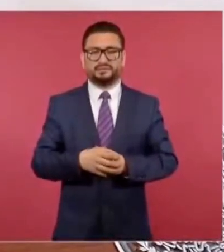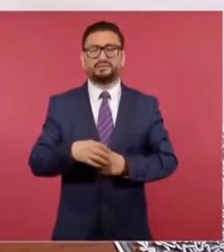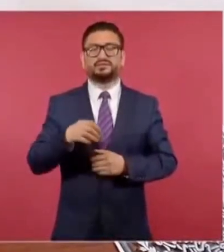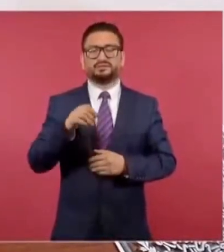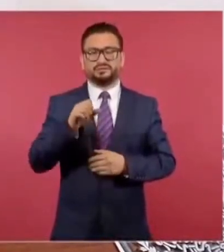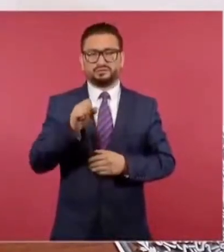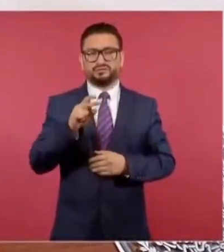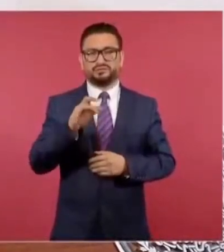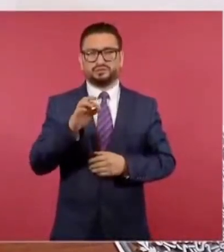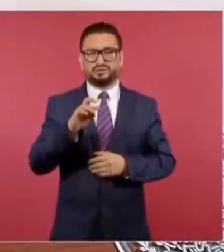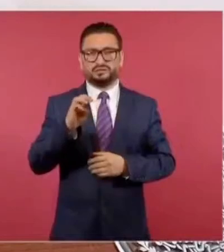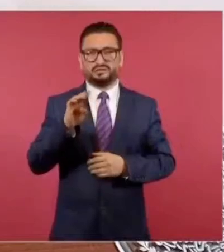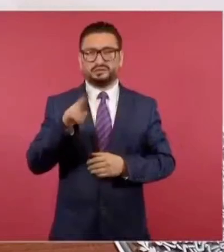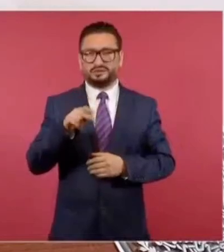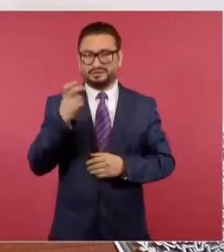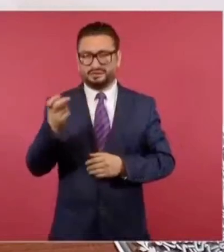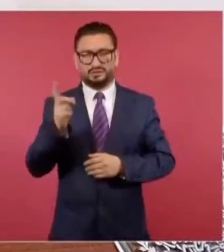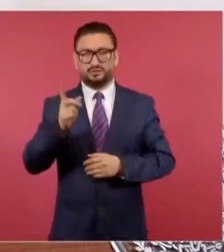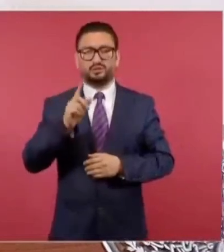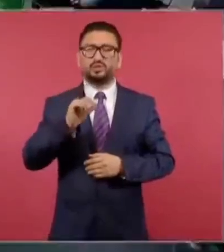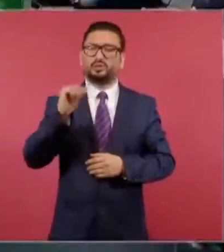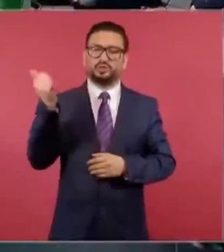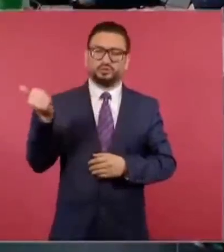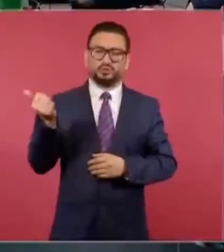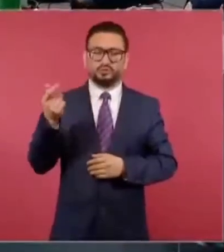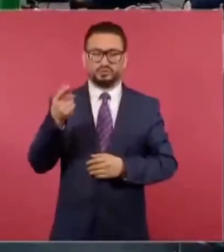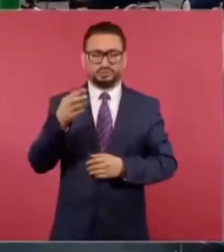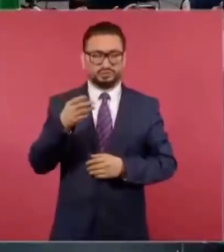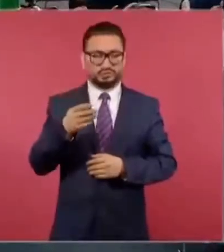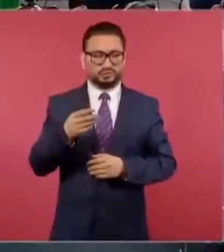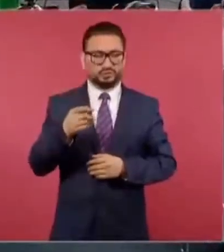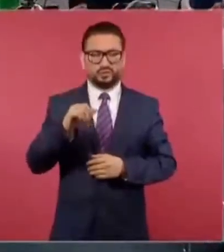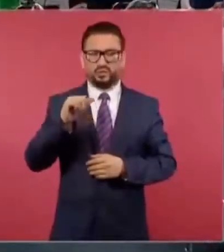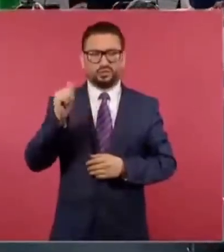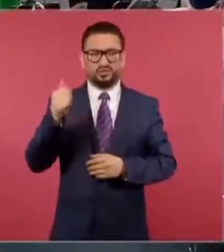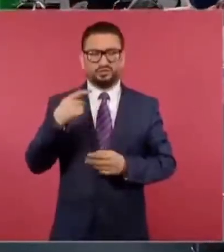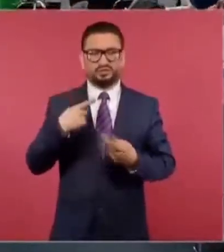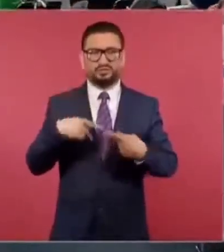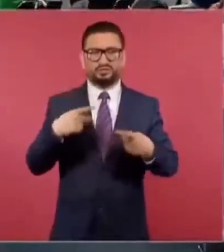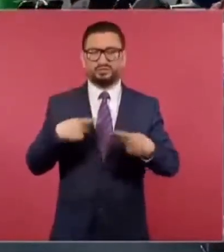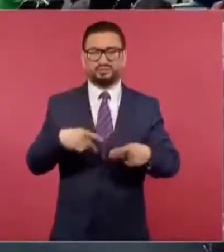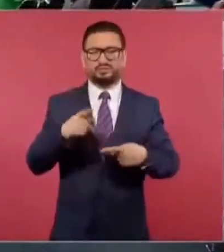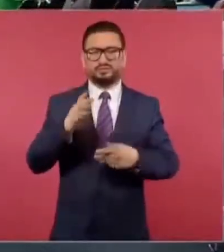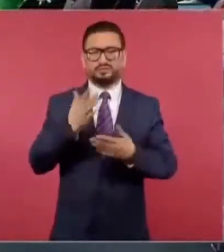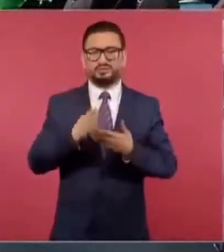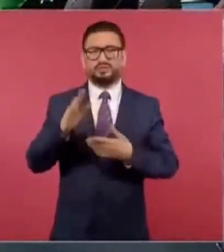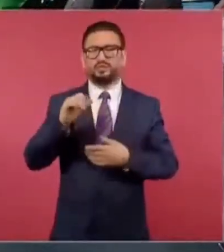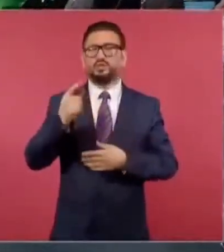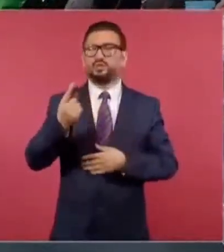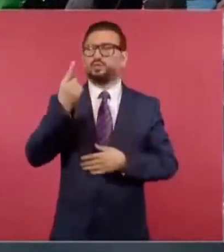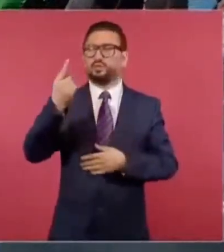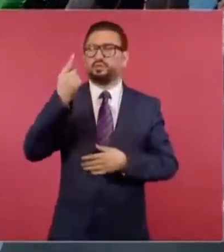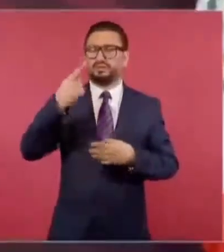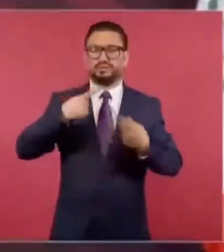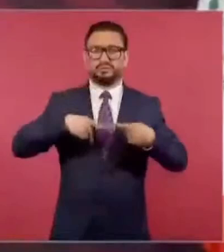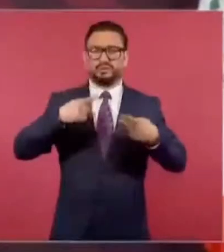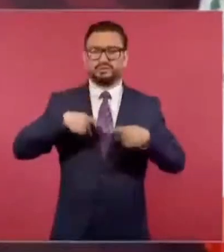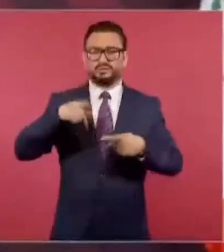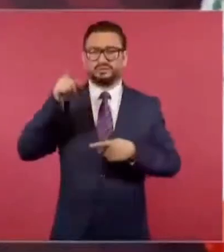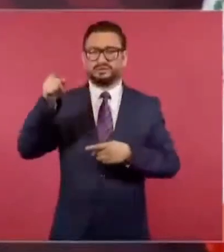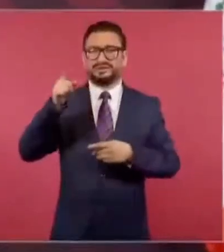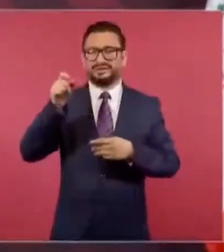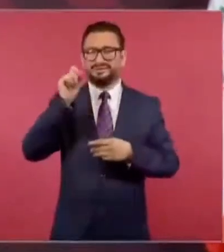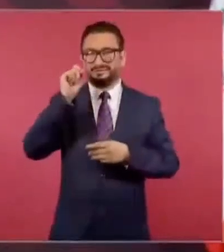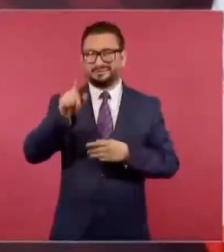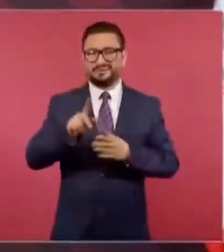Zuckerman es seguidor de Aguilar Camín, pero no. No, pero ese es otro parte. No, uno que es del